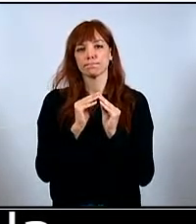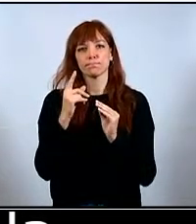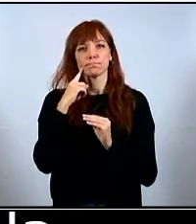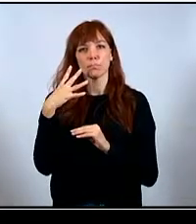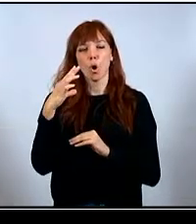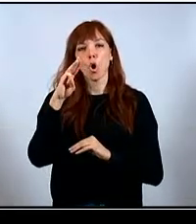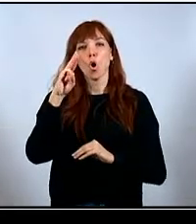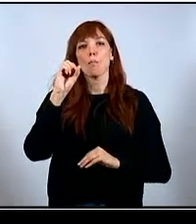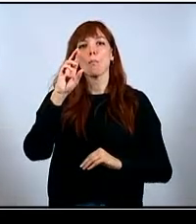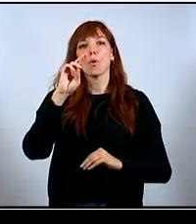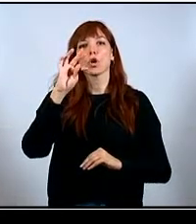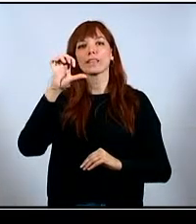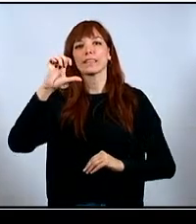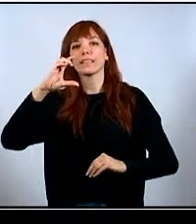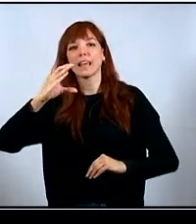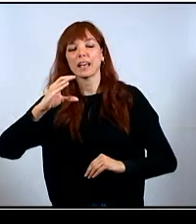POCTEC,